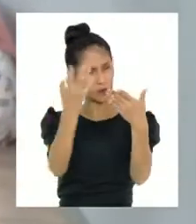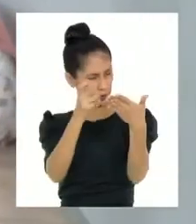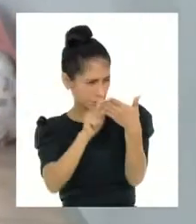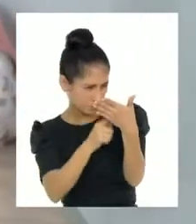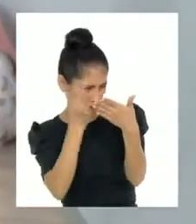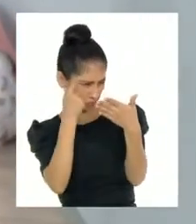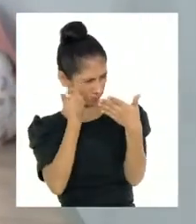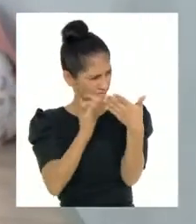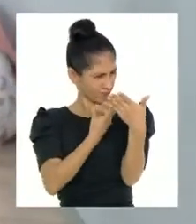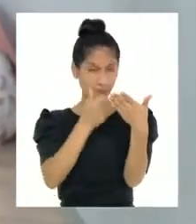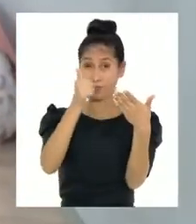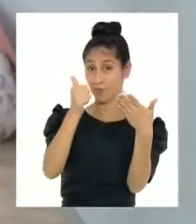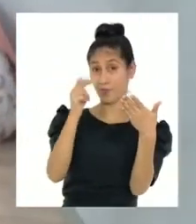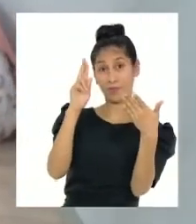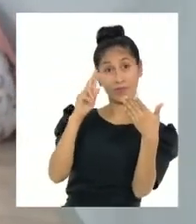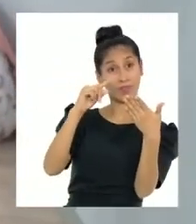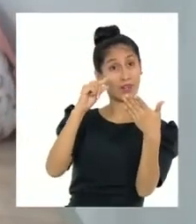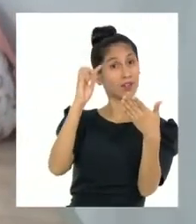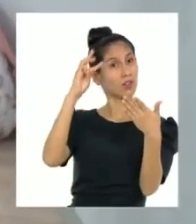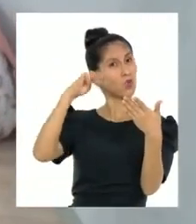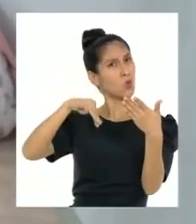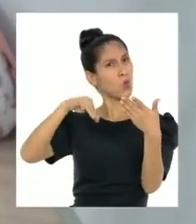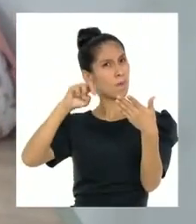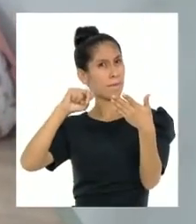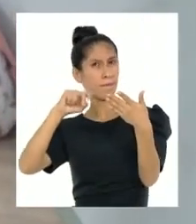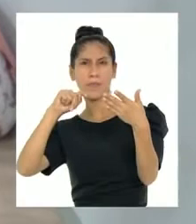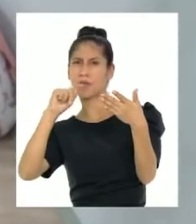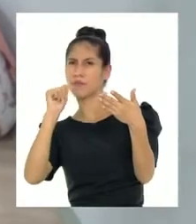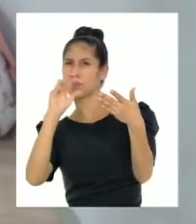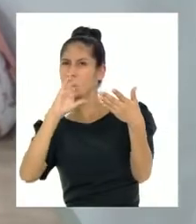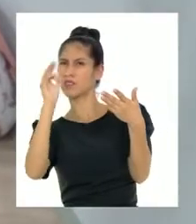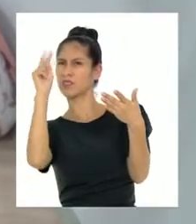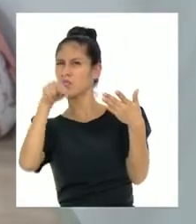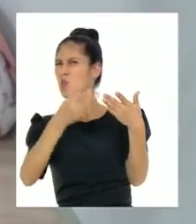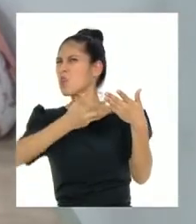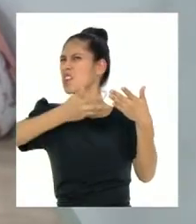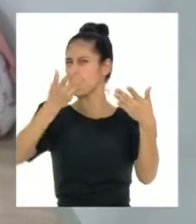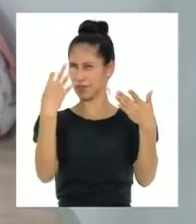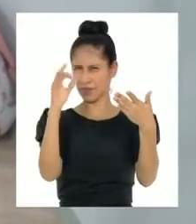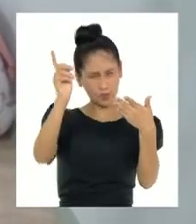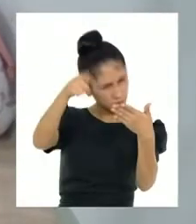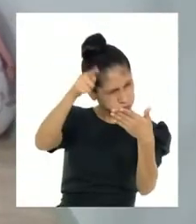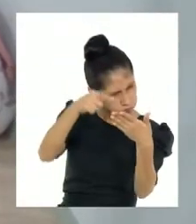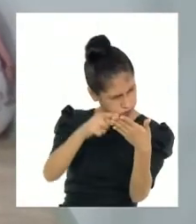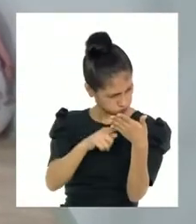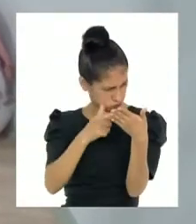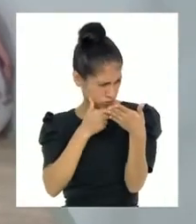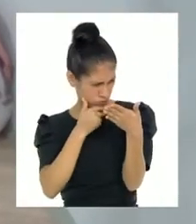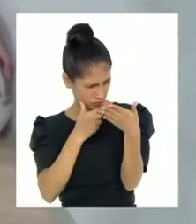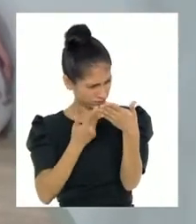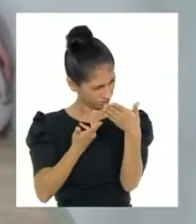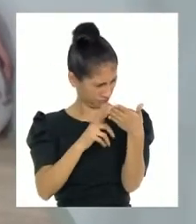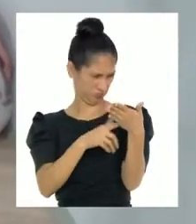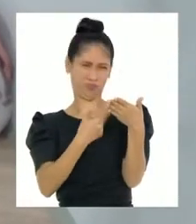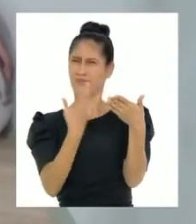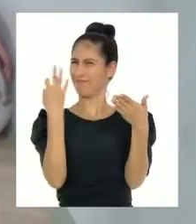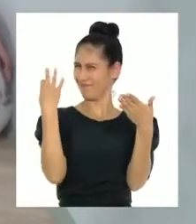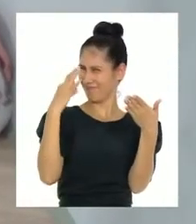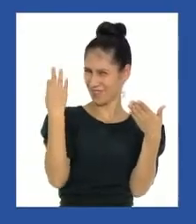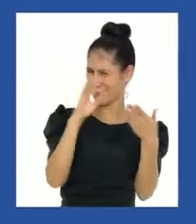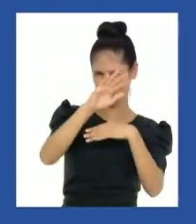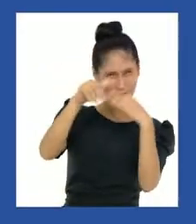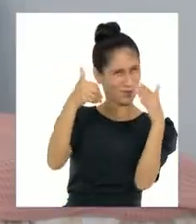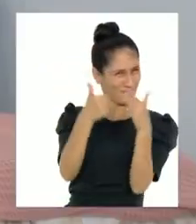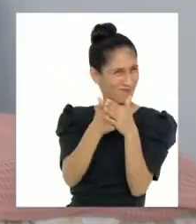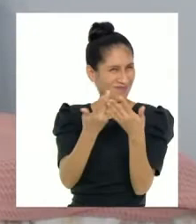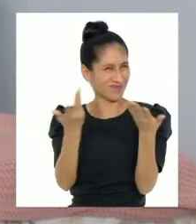como todo el tiempo nos llegan mensajes, me he dado cuenta que, en general, argumentamos un montón, ¿no?